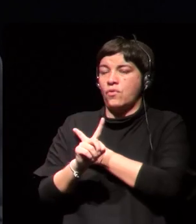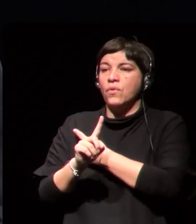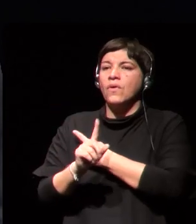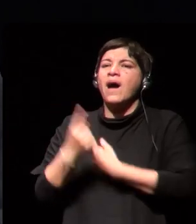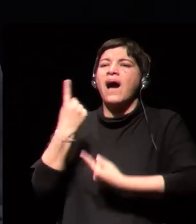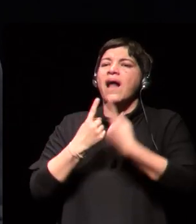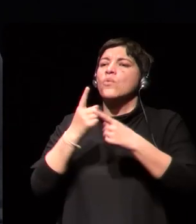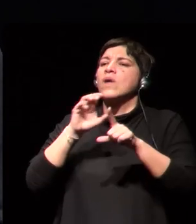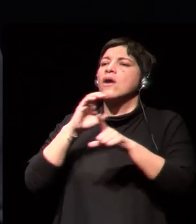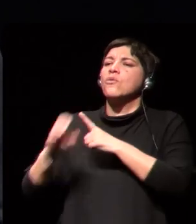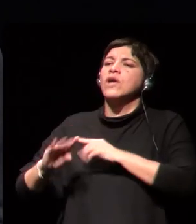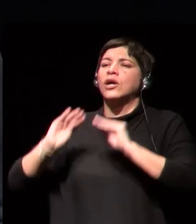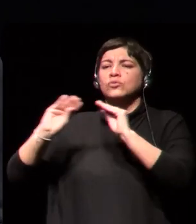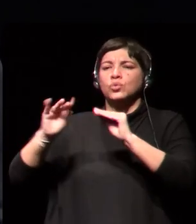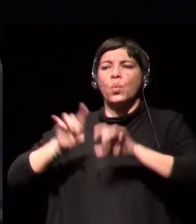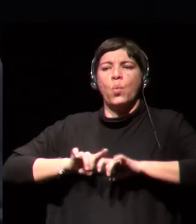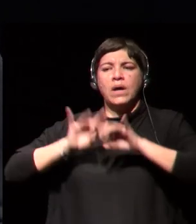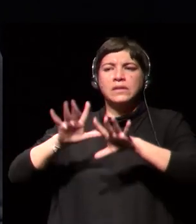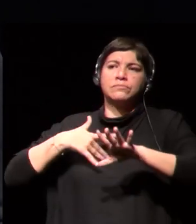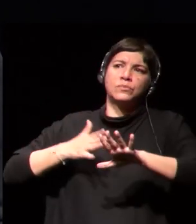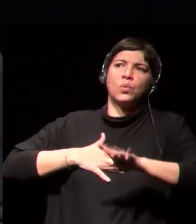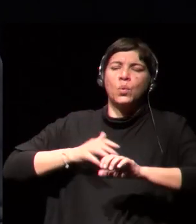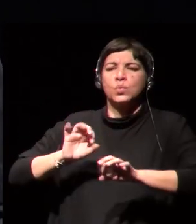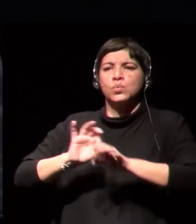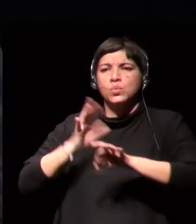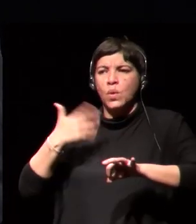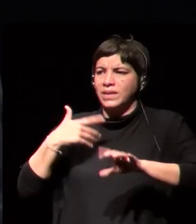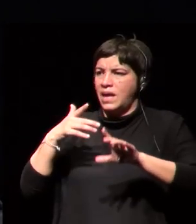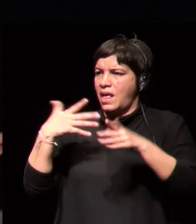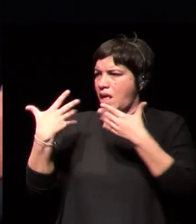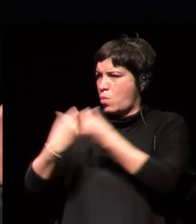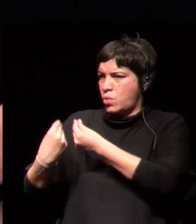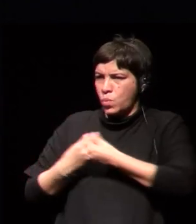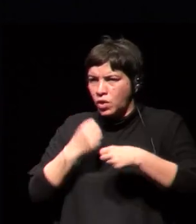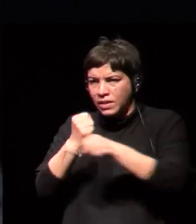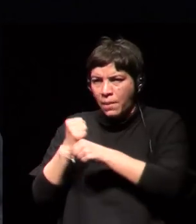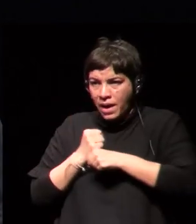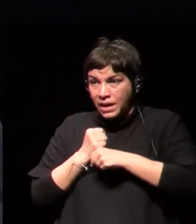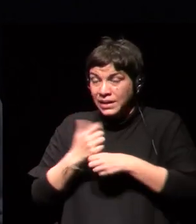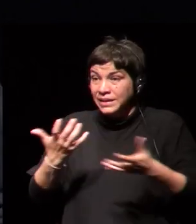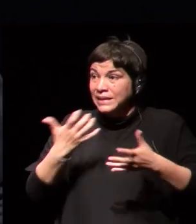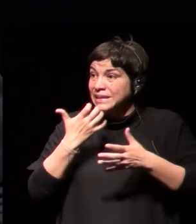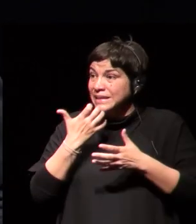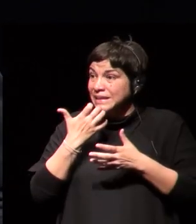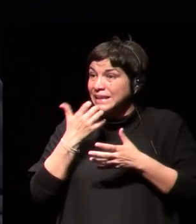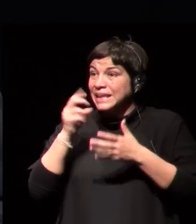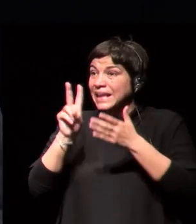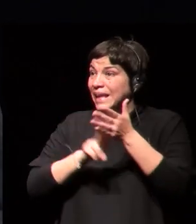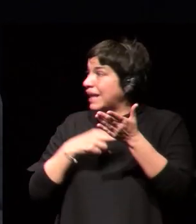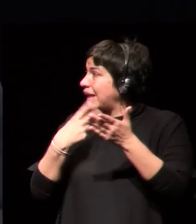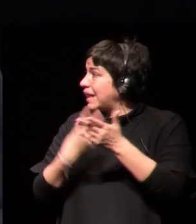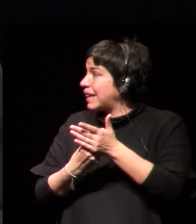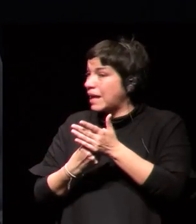la gran suerte de trabajar con estas comunidades. Si los intérpretes ven en la parte inferior de la